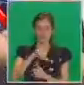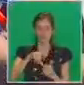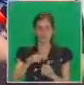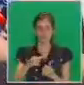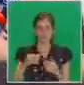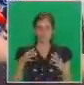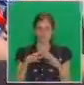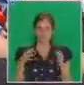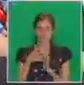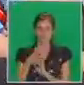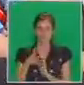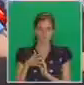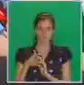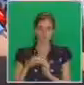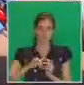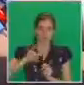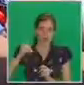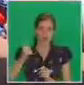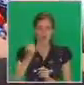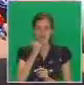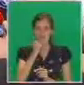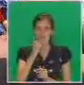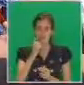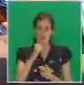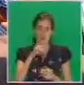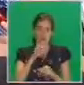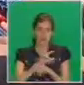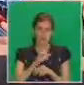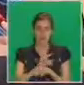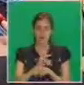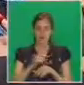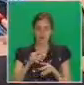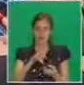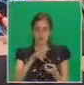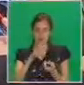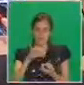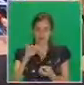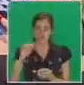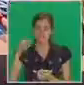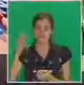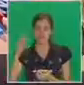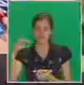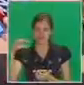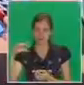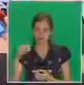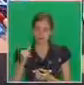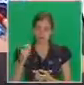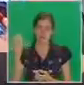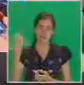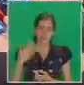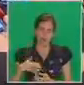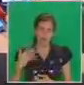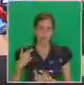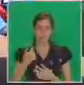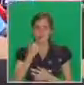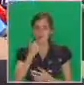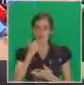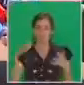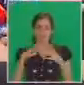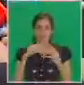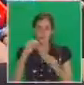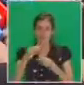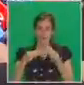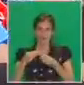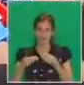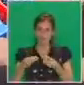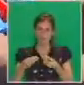estafa inmobiliaria, o sea, tras todos los ilícitos inmobiliarios, incluyendo el cobro del IPC, la usura, la especulación, todo lo que viene a ser